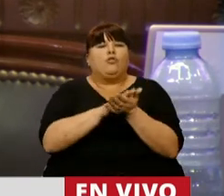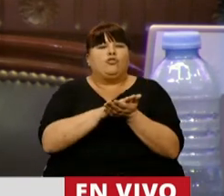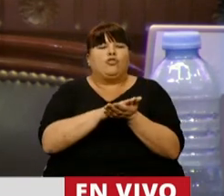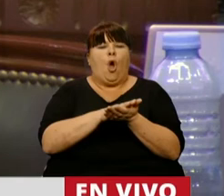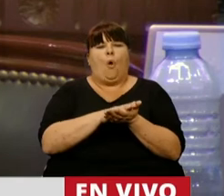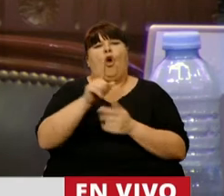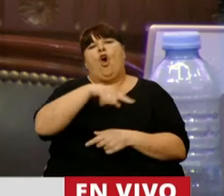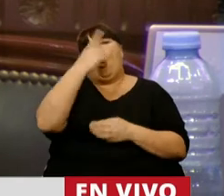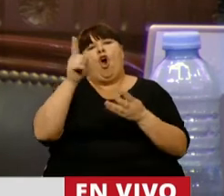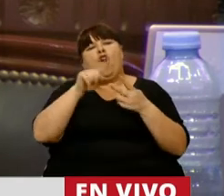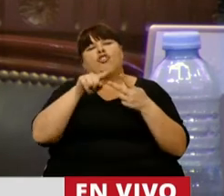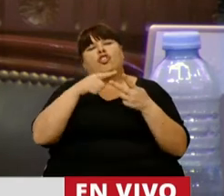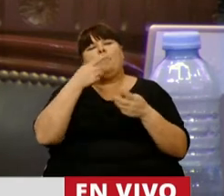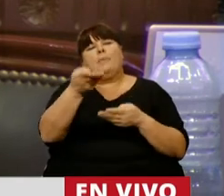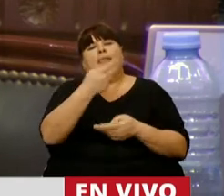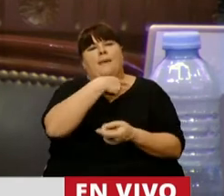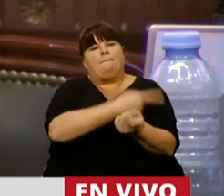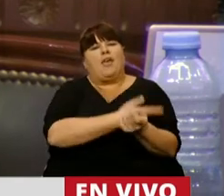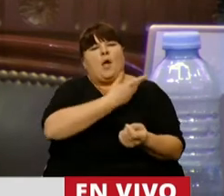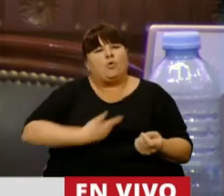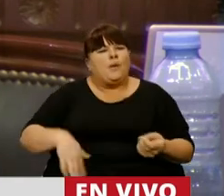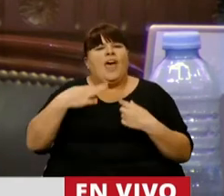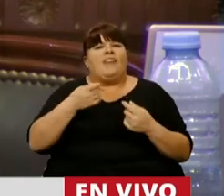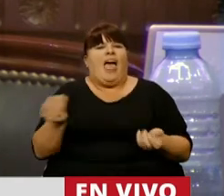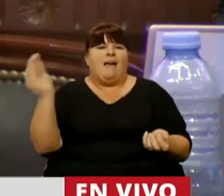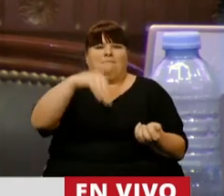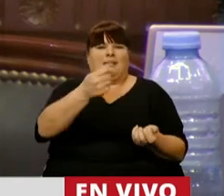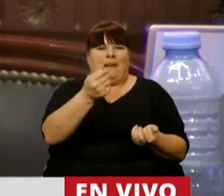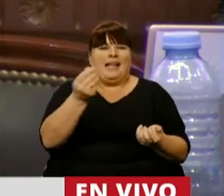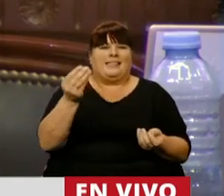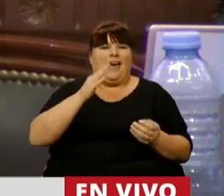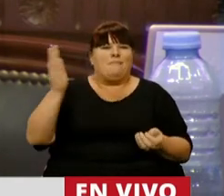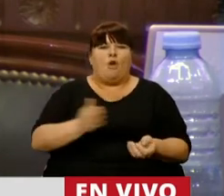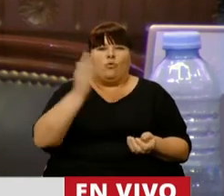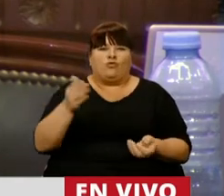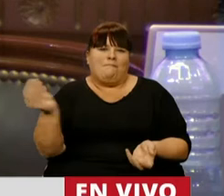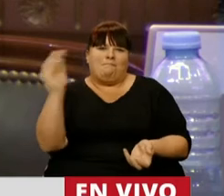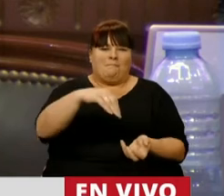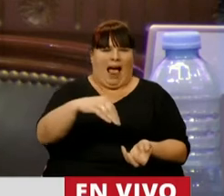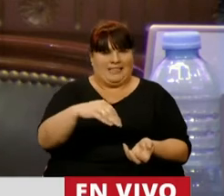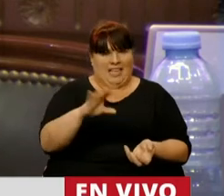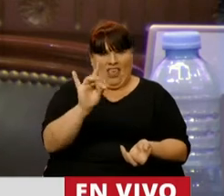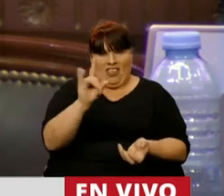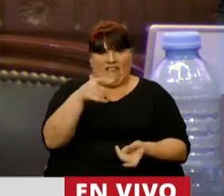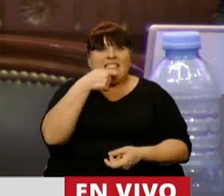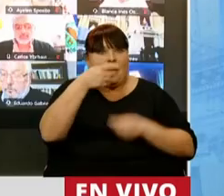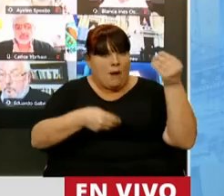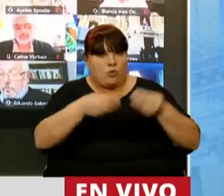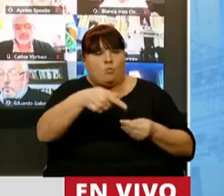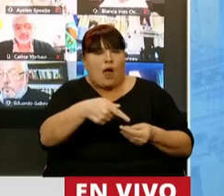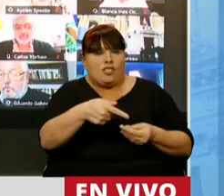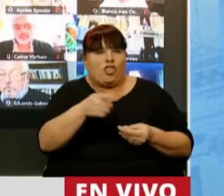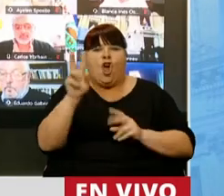que otra condición que pide el Poder Ejecutivo, que genere valor agregado de la producción, difícil con un presupuesto que